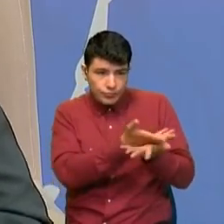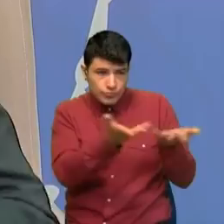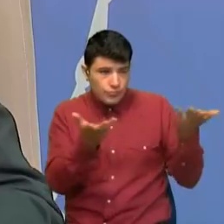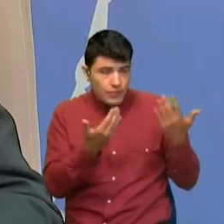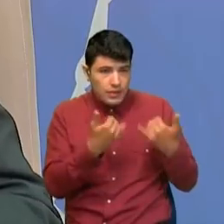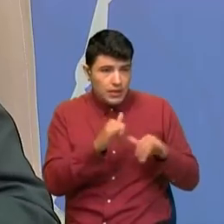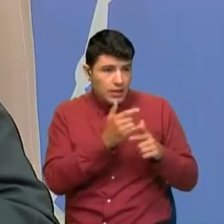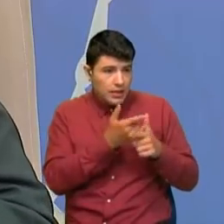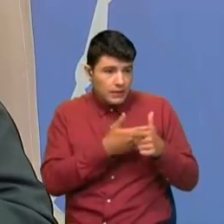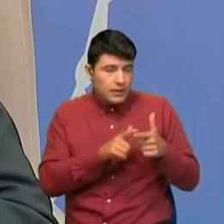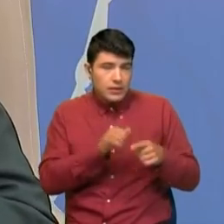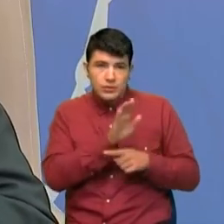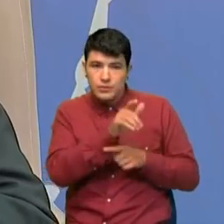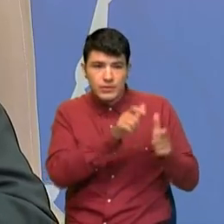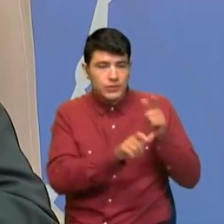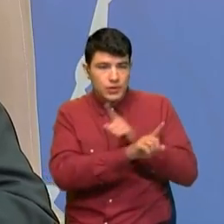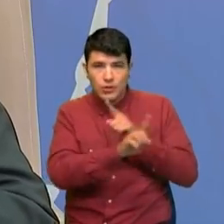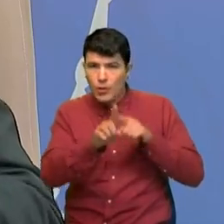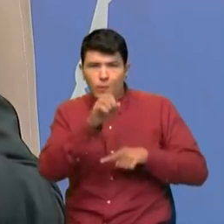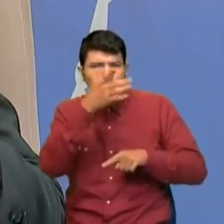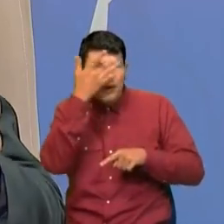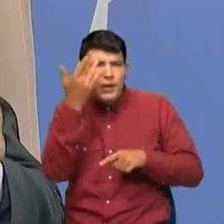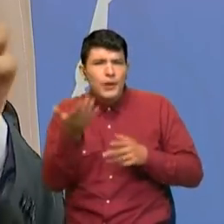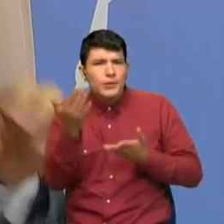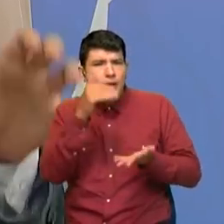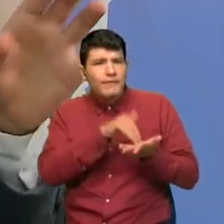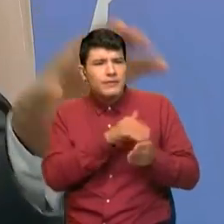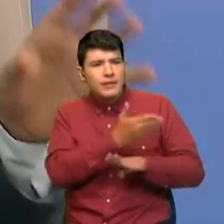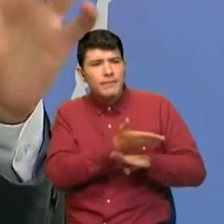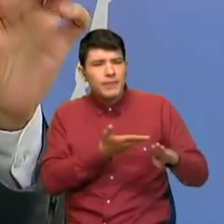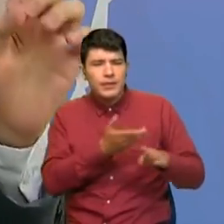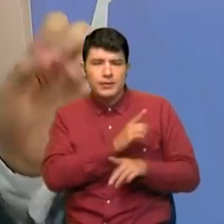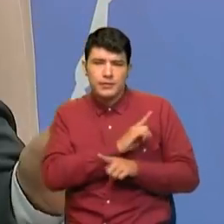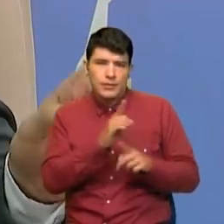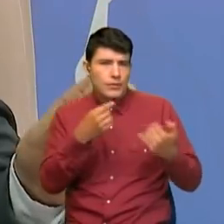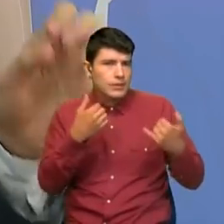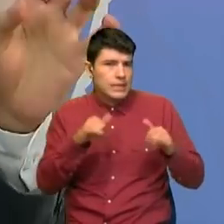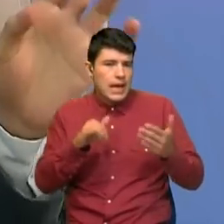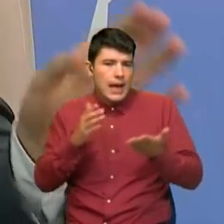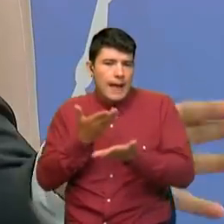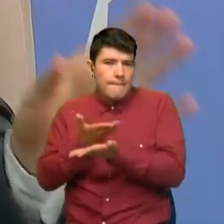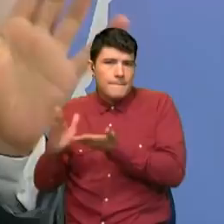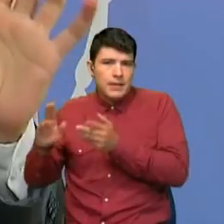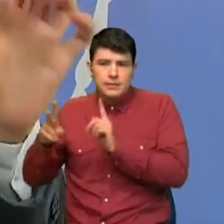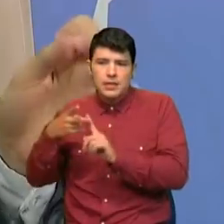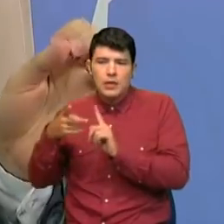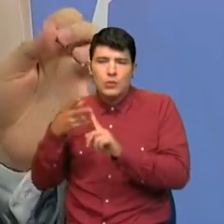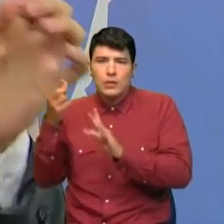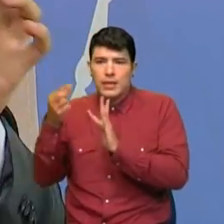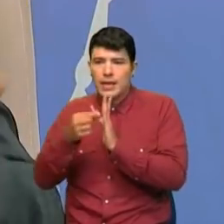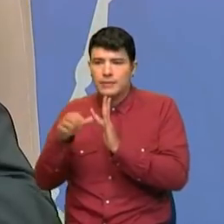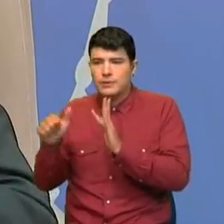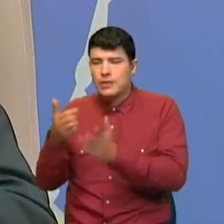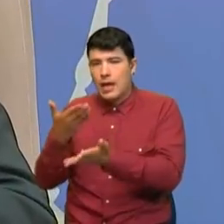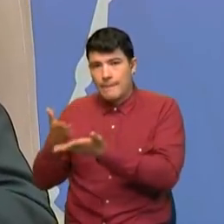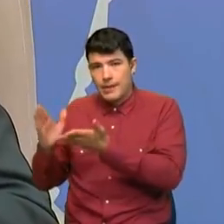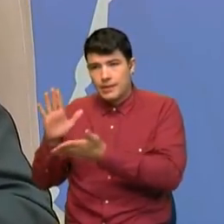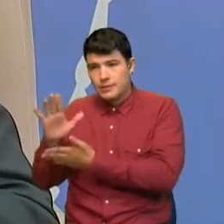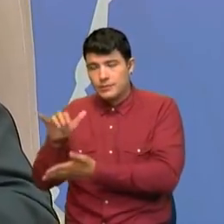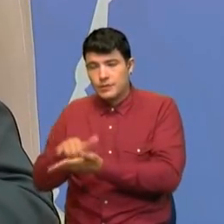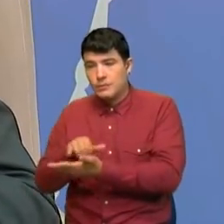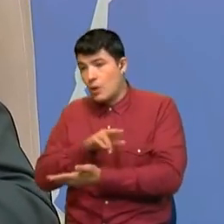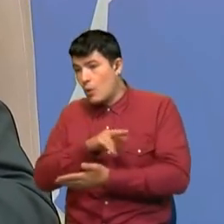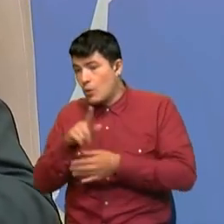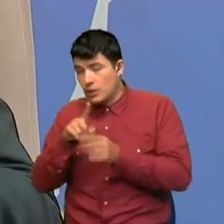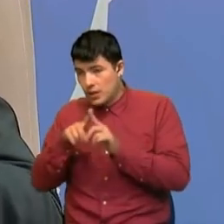no tendrían por qué seguir solicitándole como tal los bienes respecto como tal de la señora. Ya otra